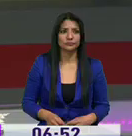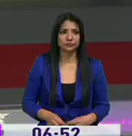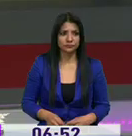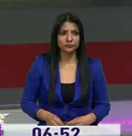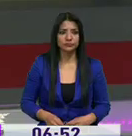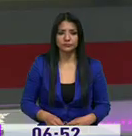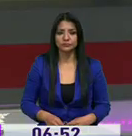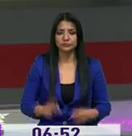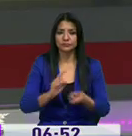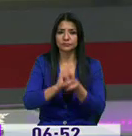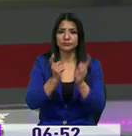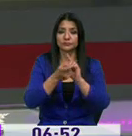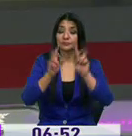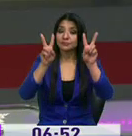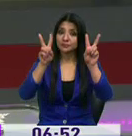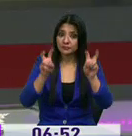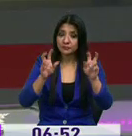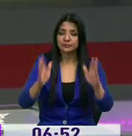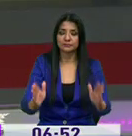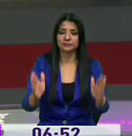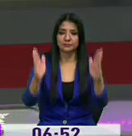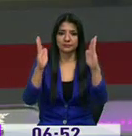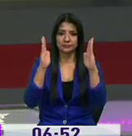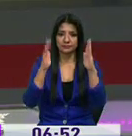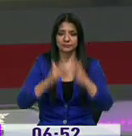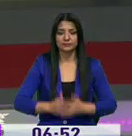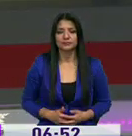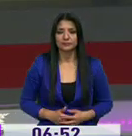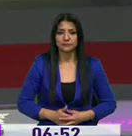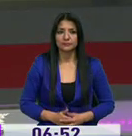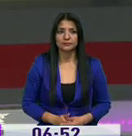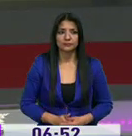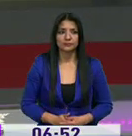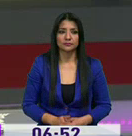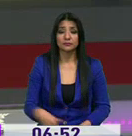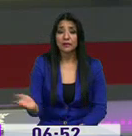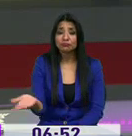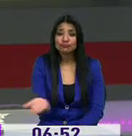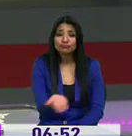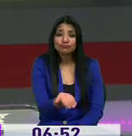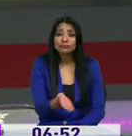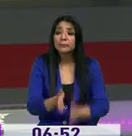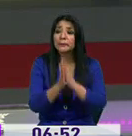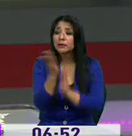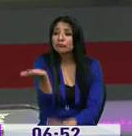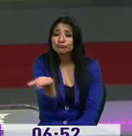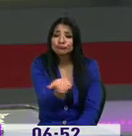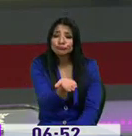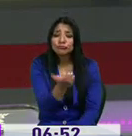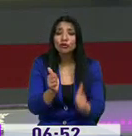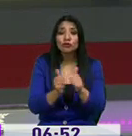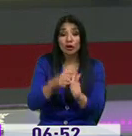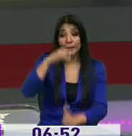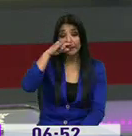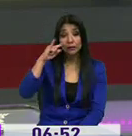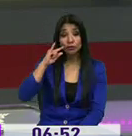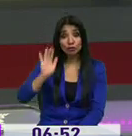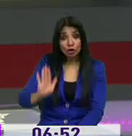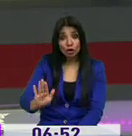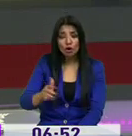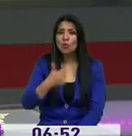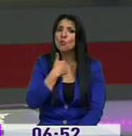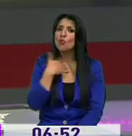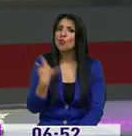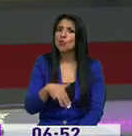vamos a cambiar de tema presten mucha atención mendigar con un niño amigos queridos puede configurar el delito